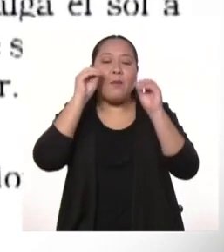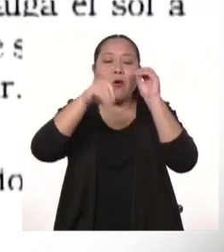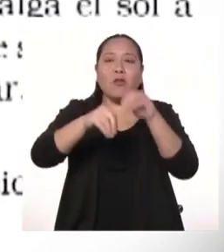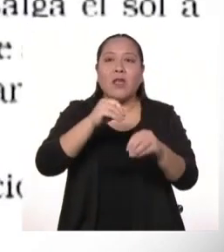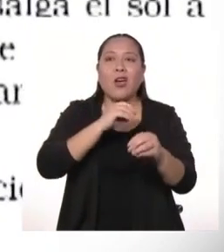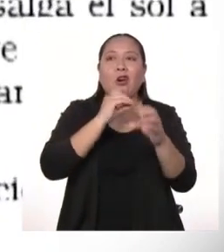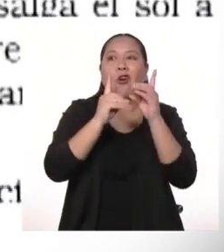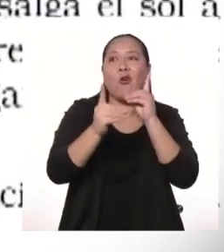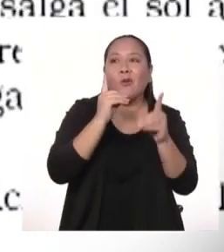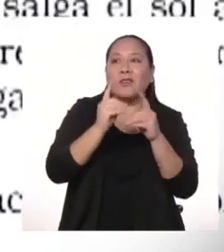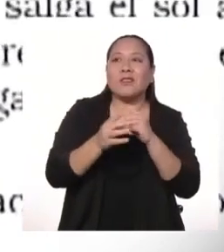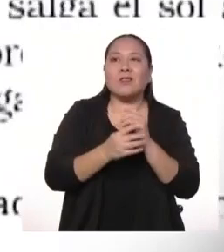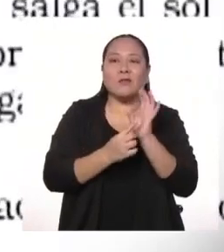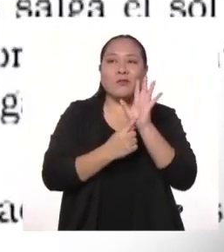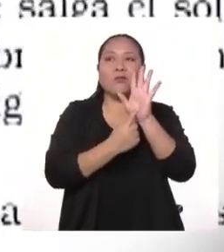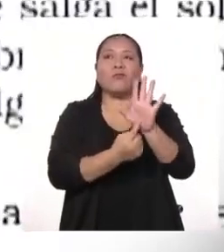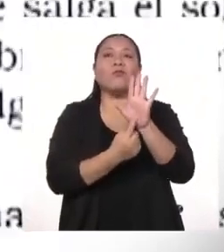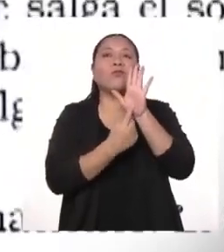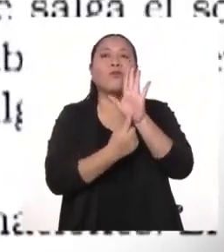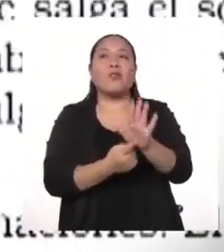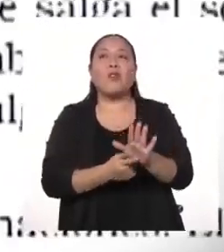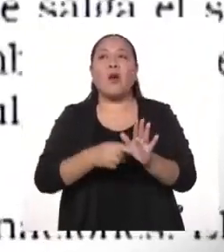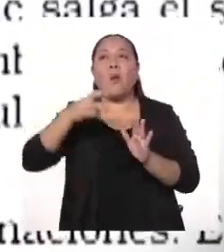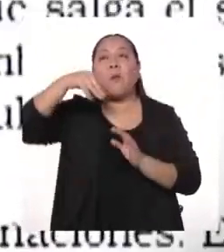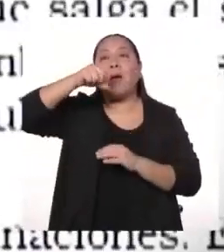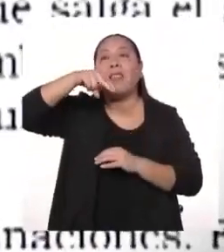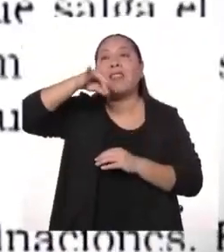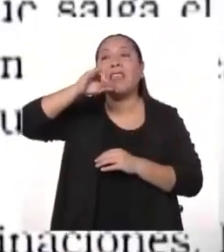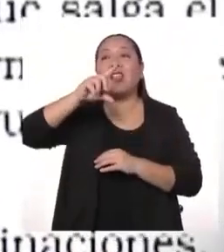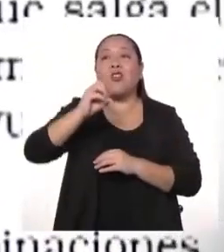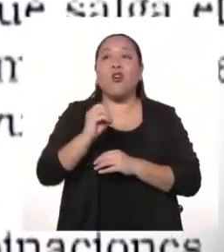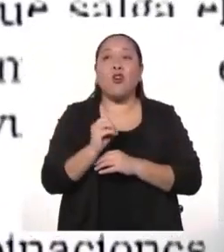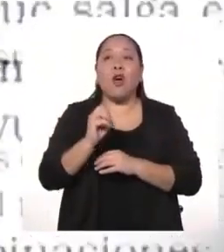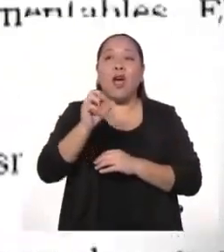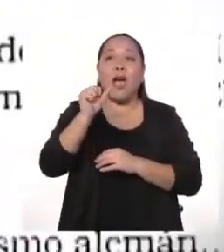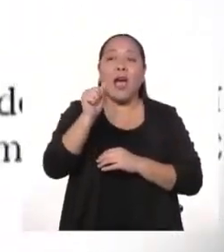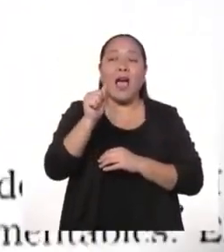ambos, representados bajo los nombres de Manilo y Aristipo.